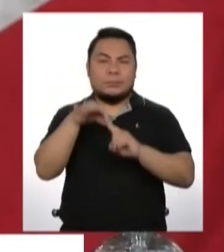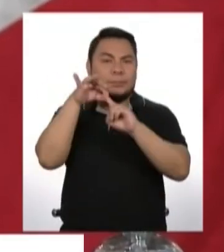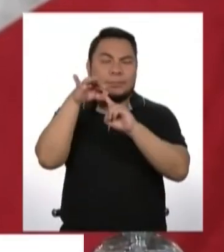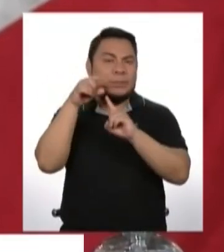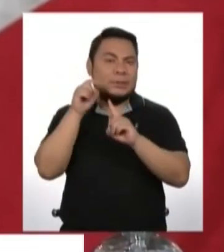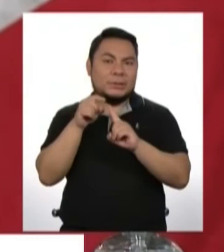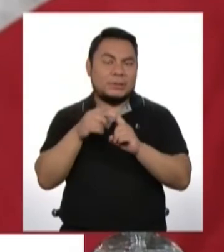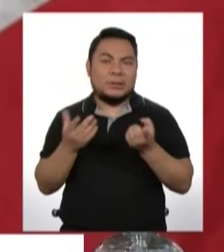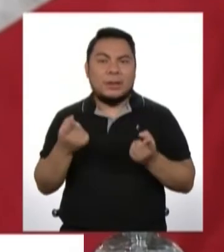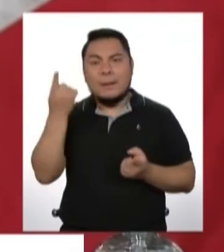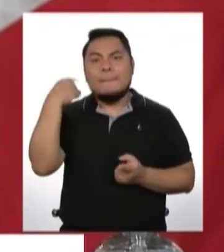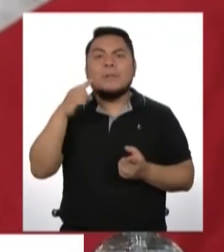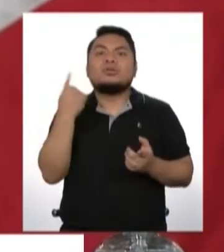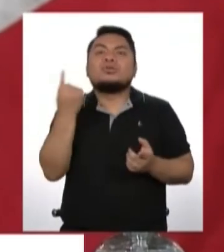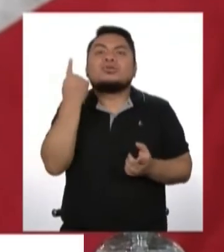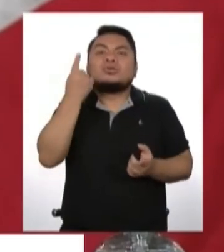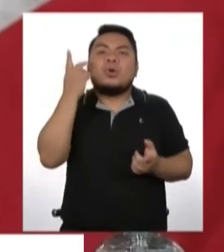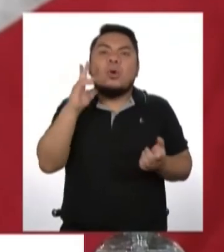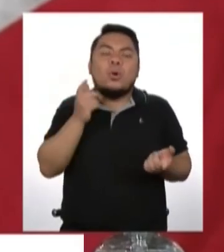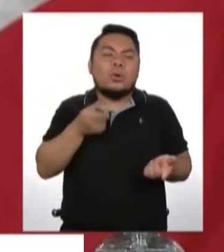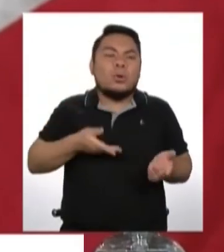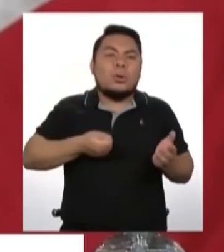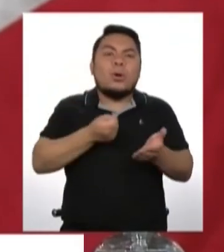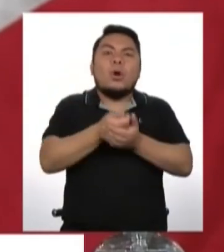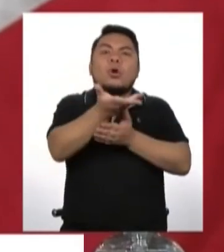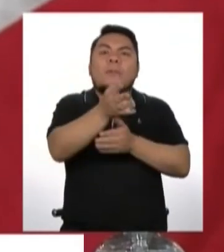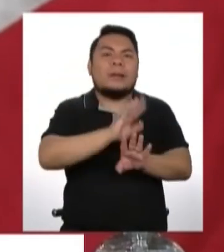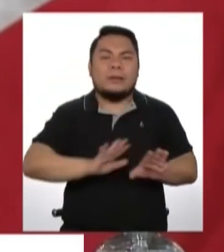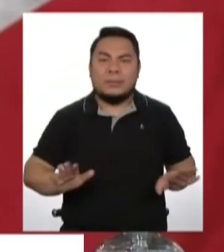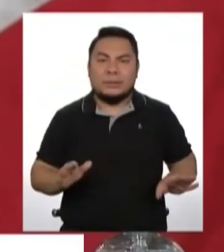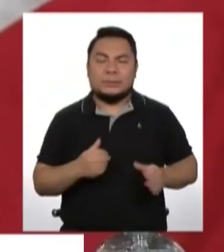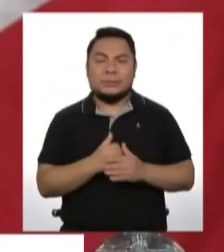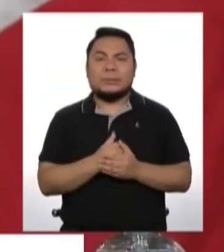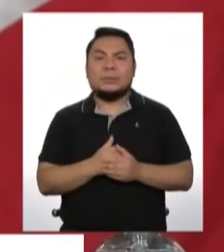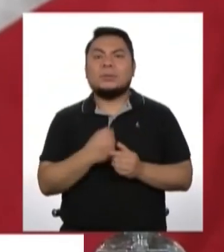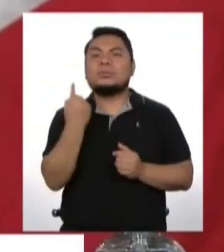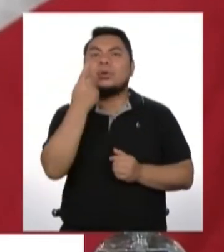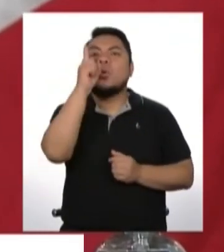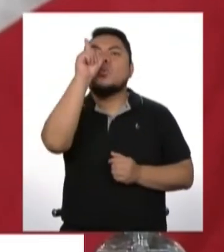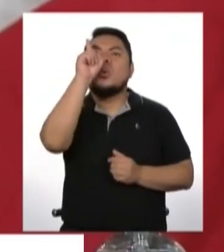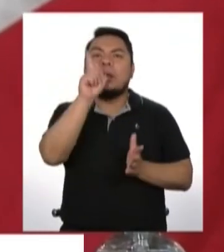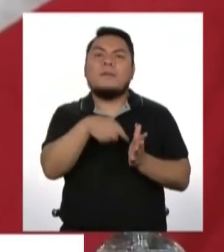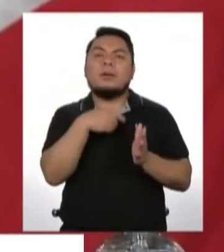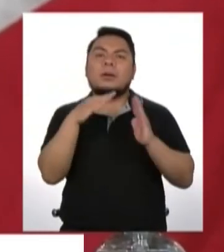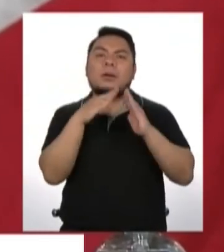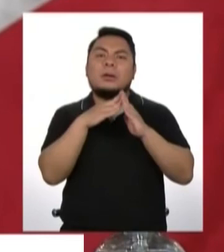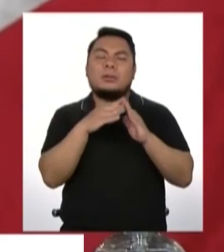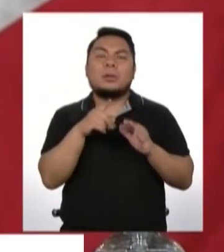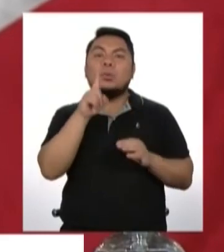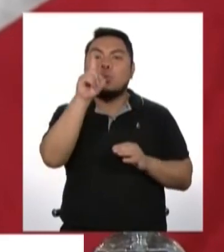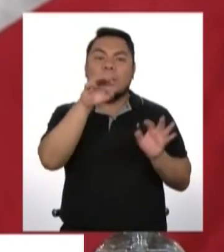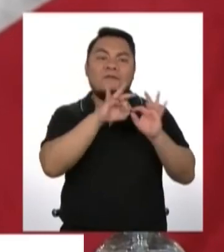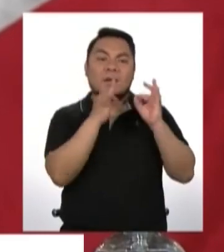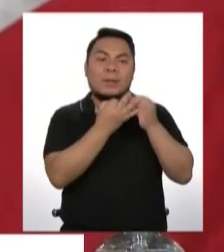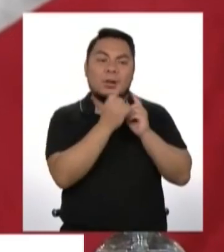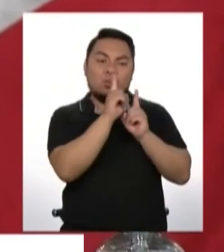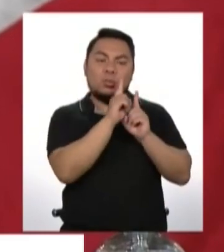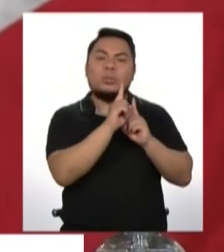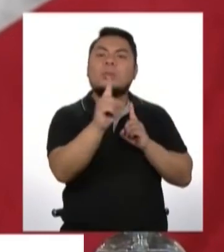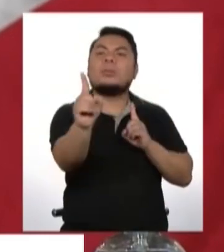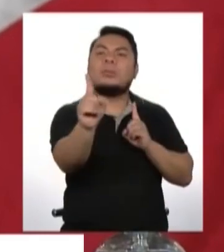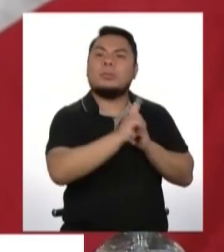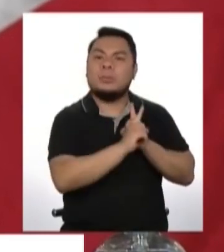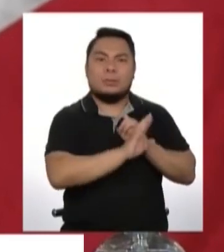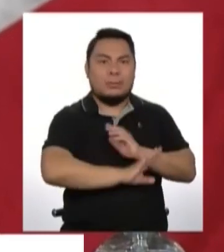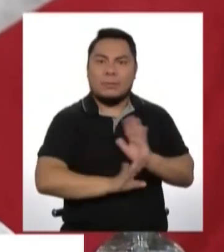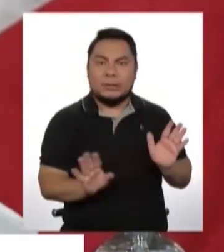exclusivamente para hacer lo que está permitido y salir uno por familia.